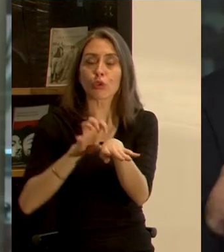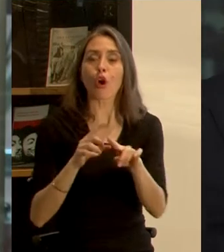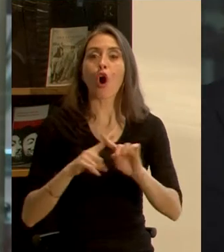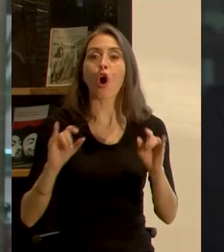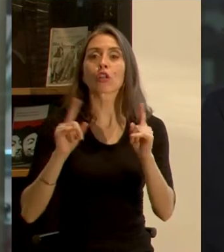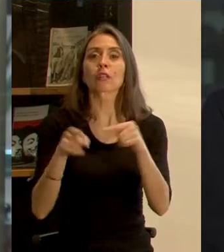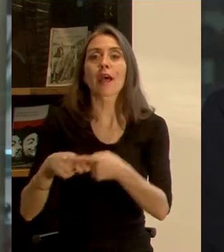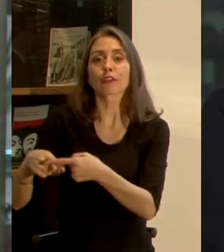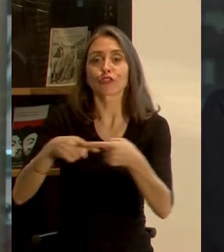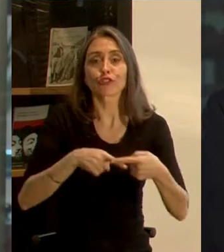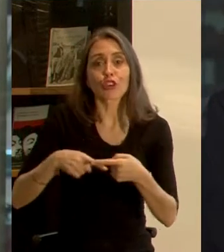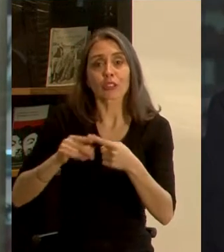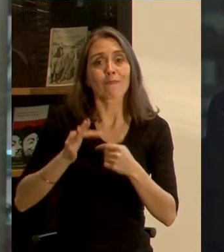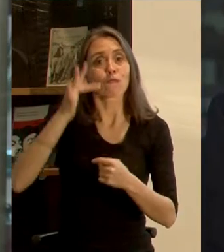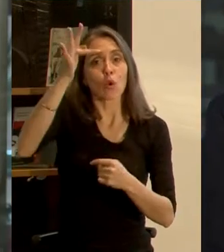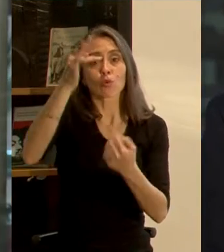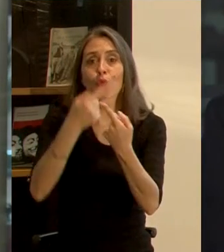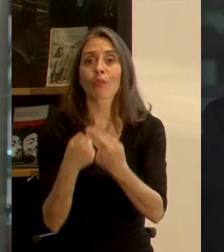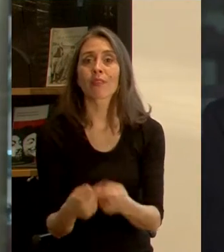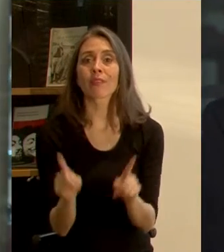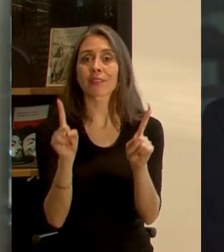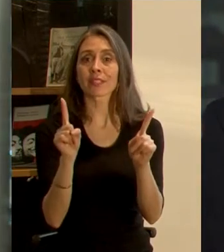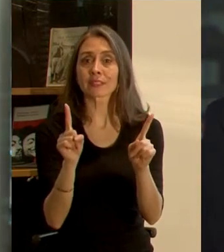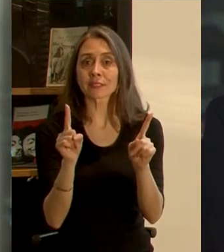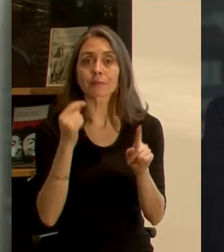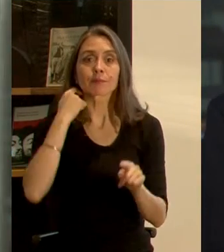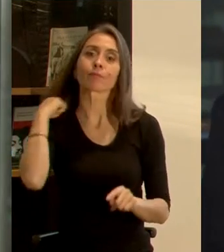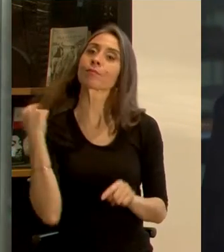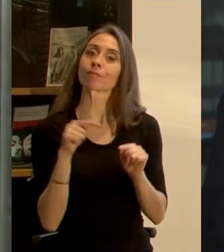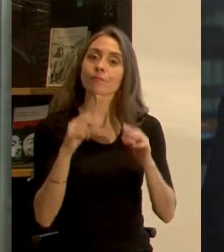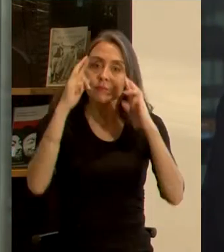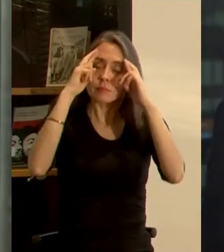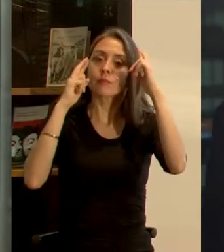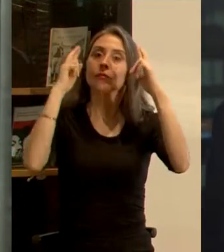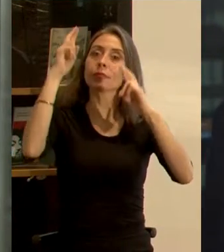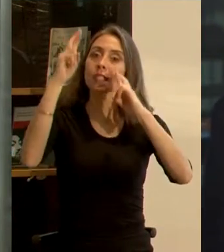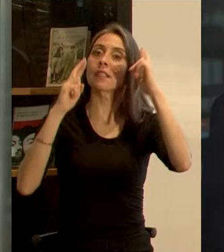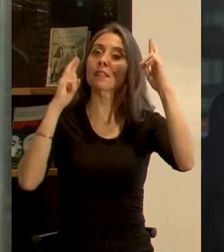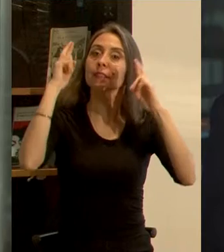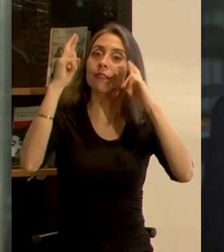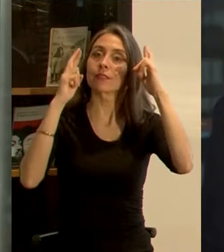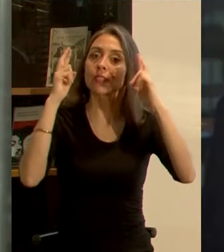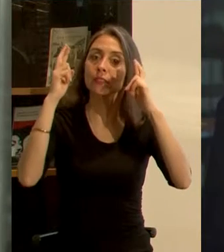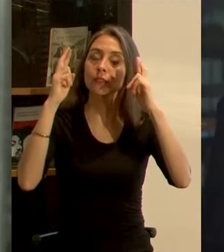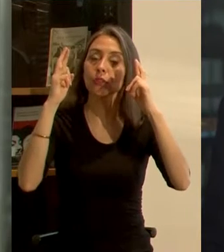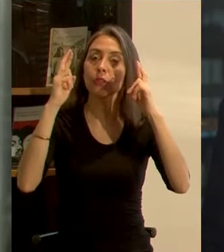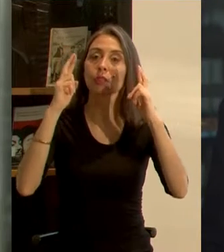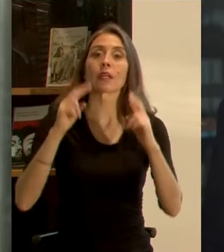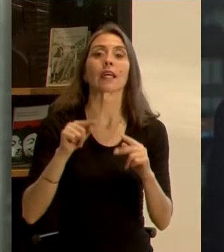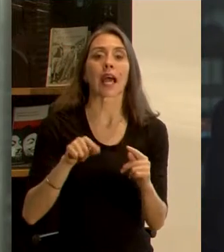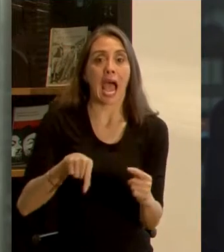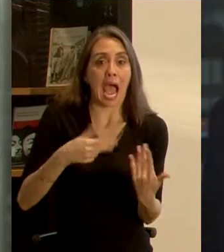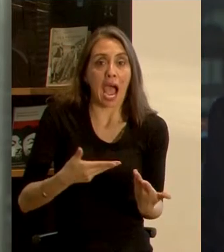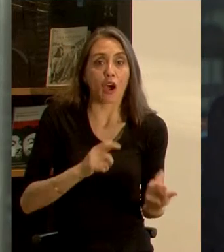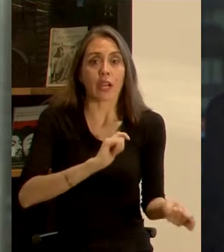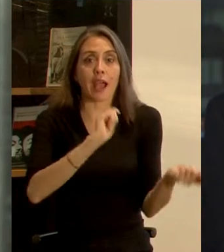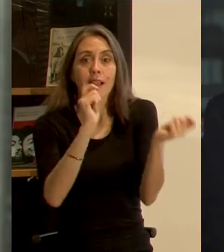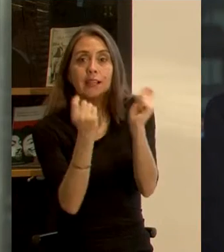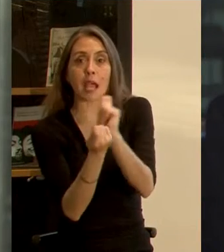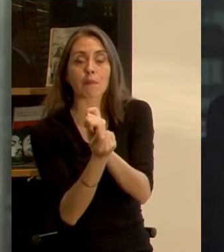otra sociedad. Yo diría que eso es parte de la reflexión que tenemos que hacer, que lo que cambió es que cambiamos la